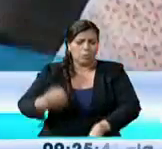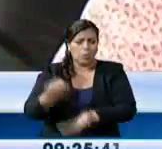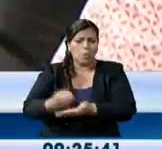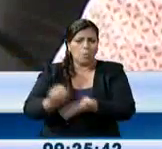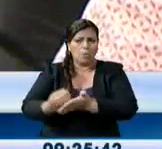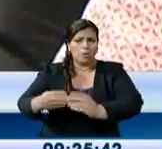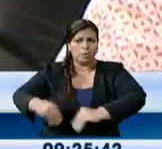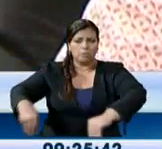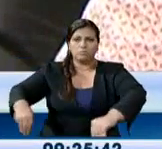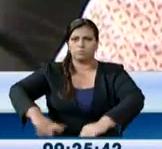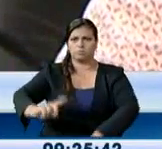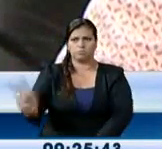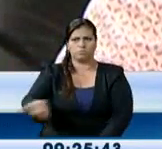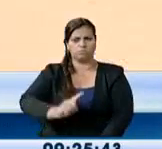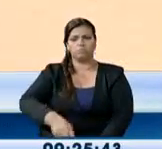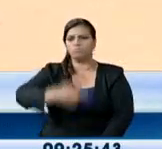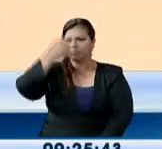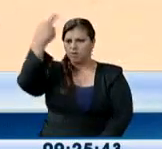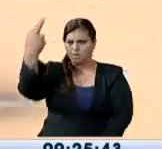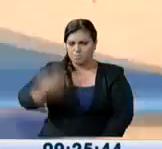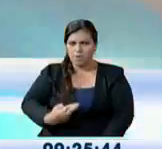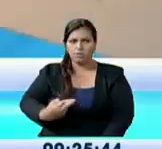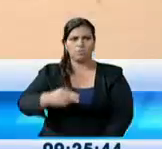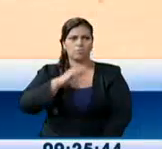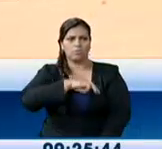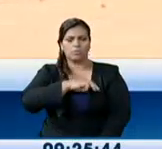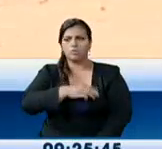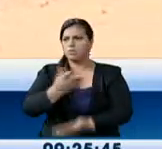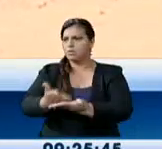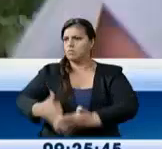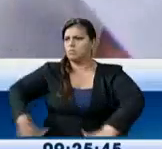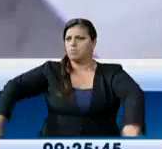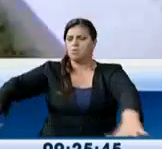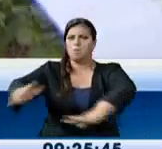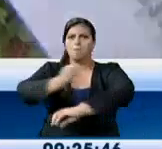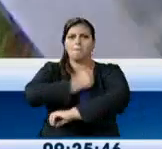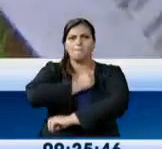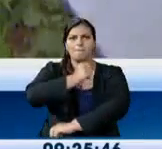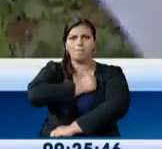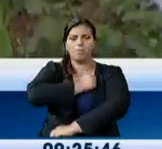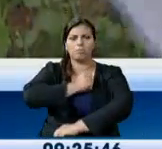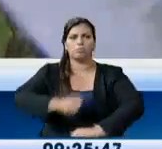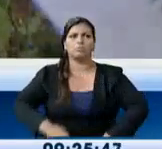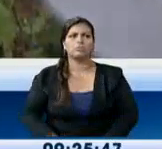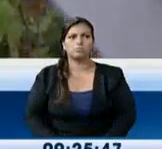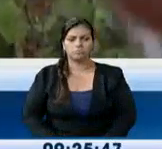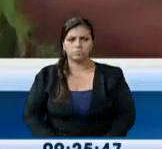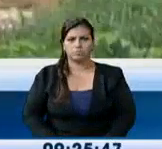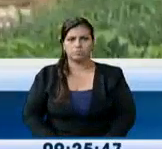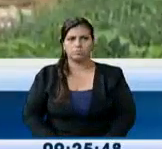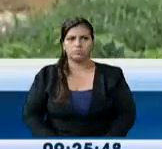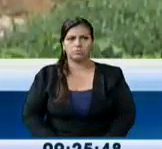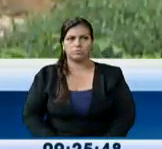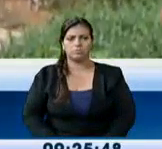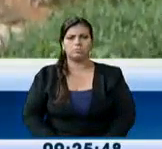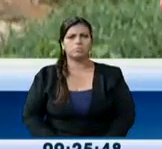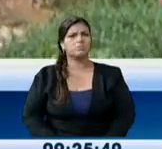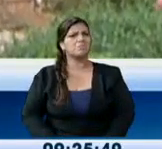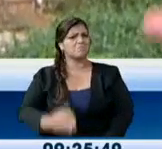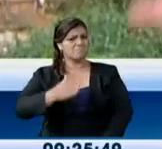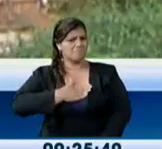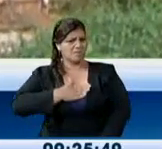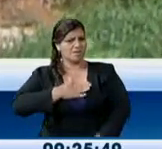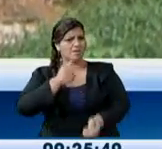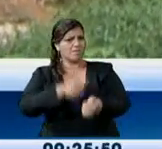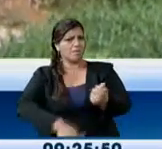que respetar la propiedad privada. Un día después están las casas y la petición para ser legalizadas. A mis hermanos no son